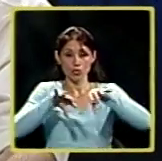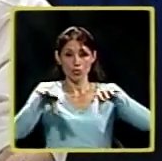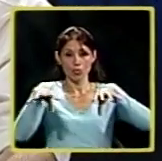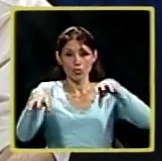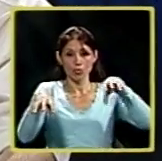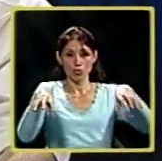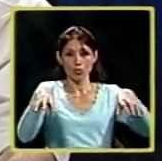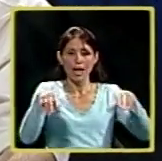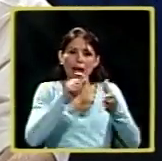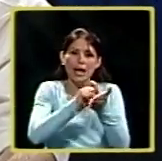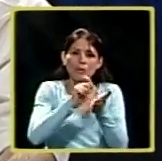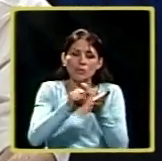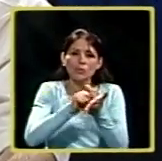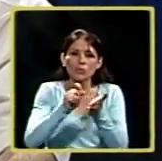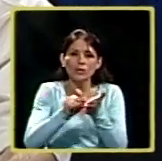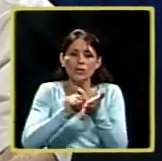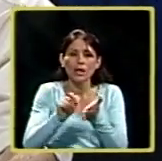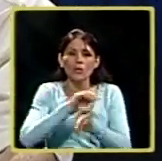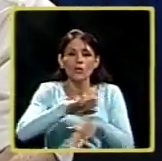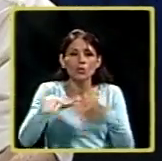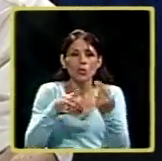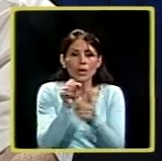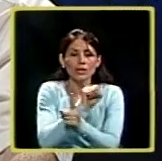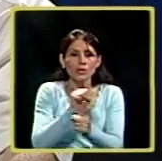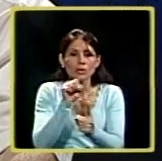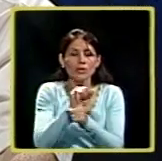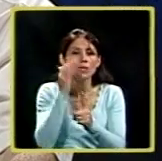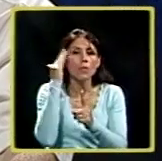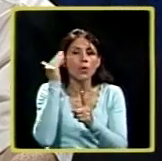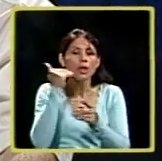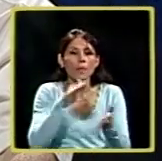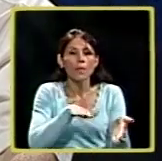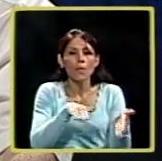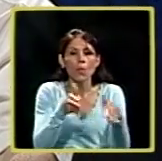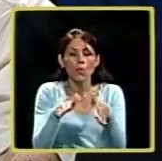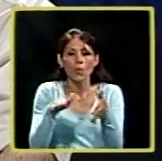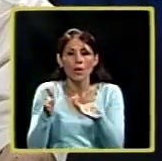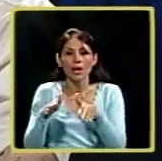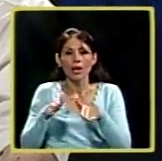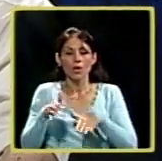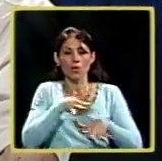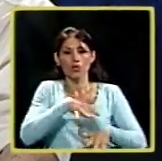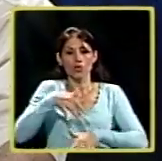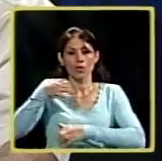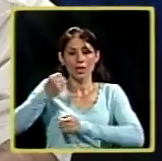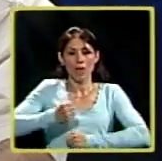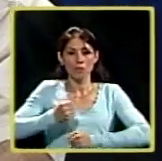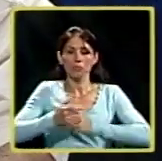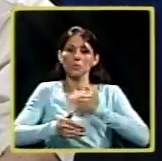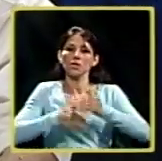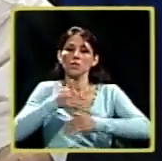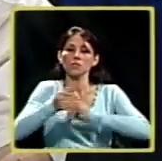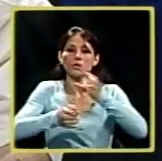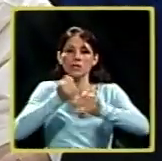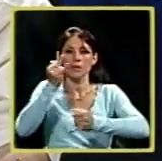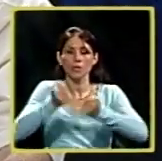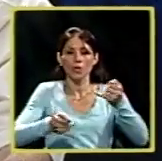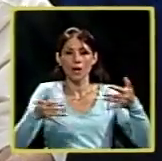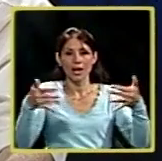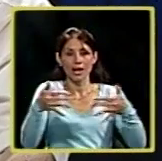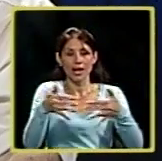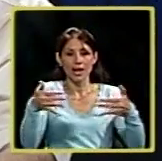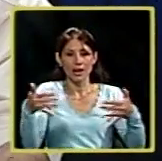causas de muerte de los ejércitos, de los soldados, y cuando la guerra terminó, los